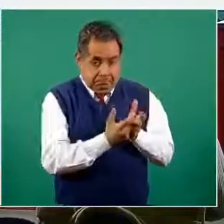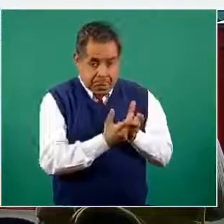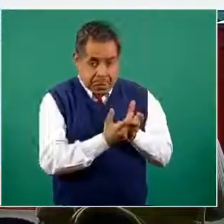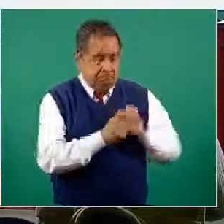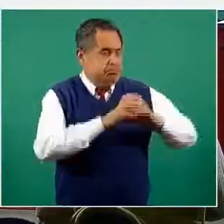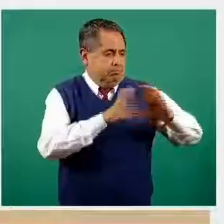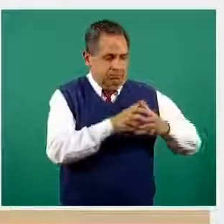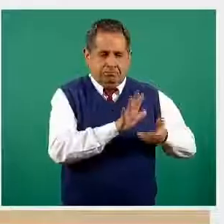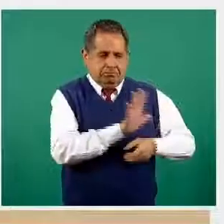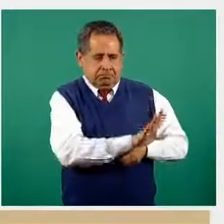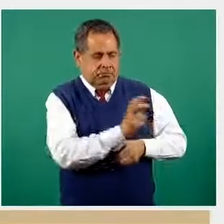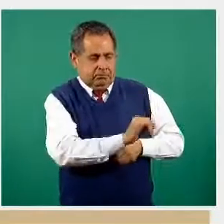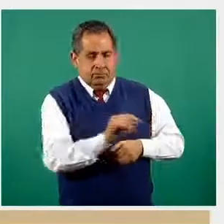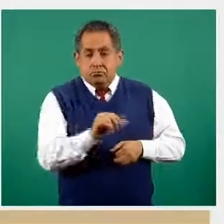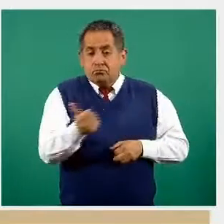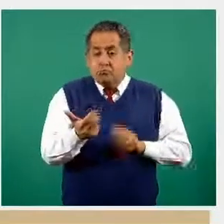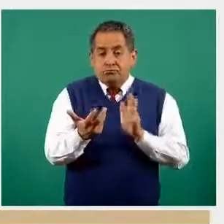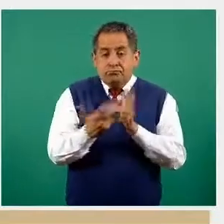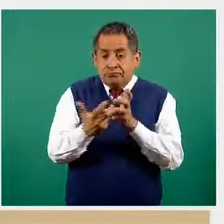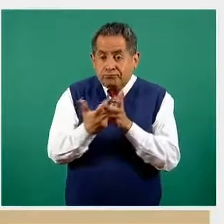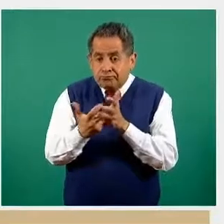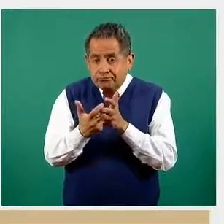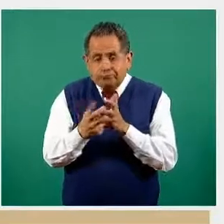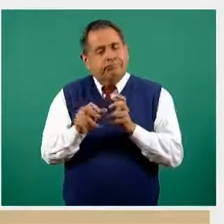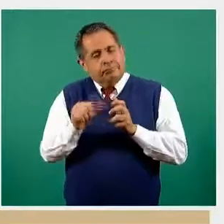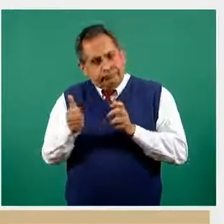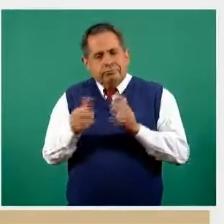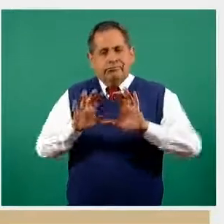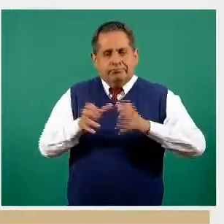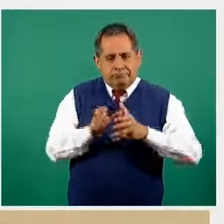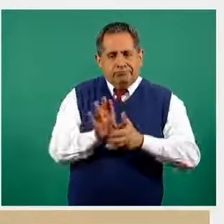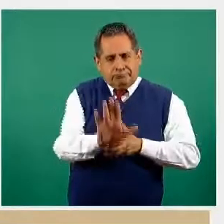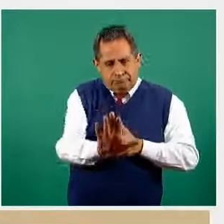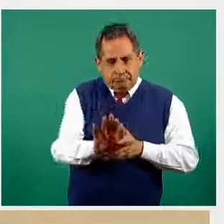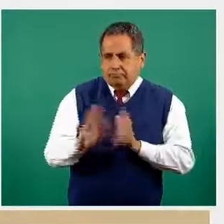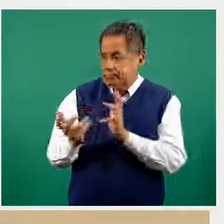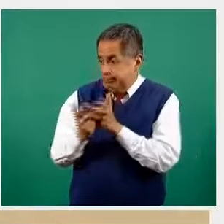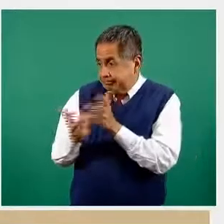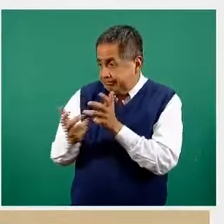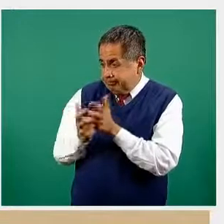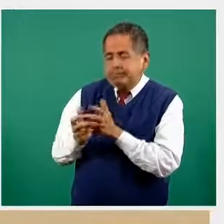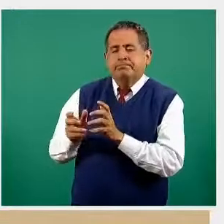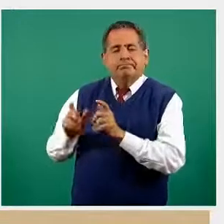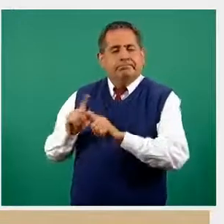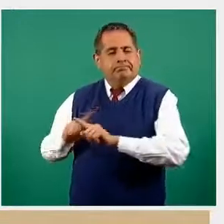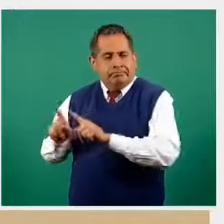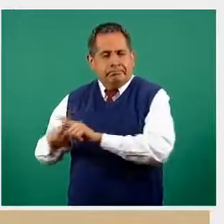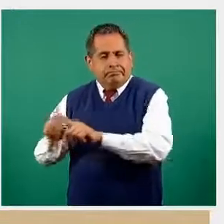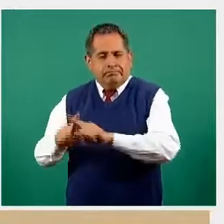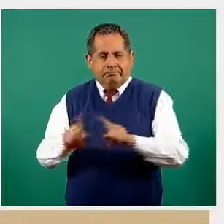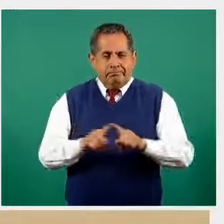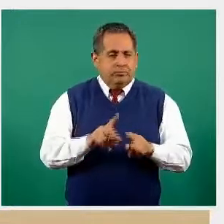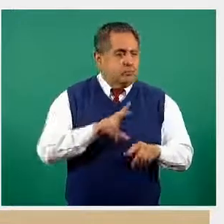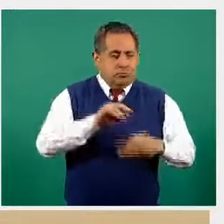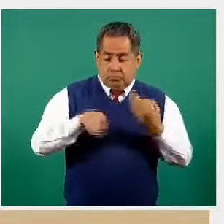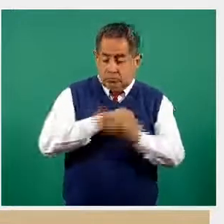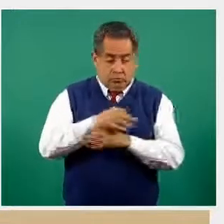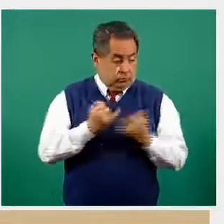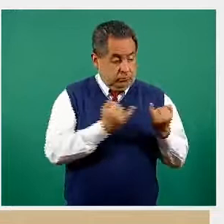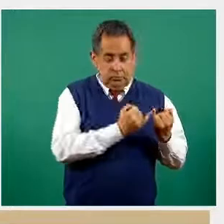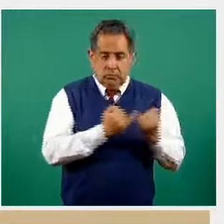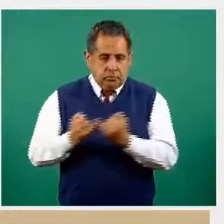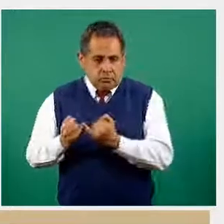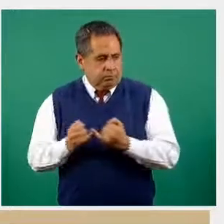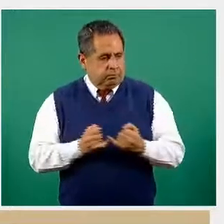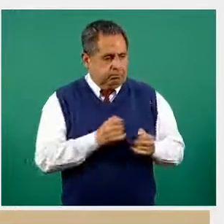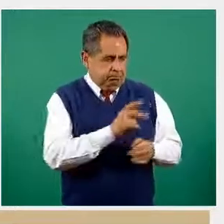estos clados, estos linajes, y de acuerdo a esa asociación que tienen filogenética, esa asociación que hay entre los nucleótidos, entre más se